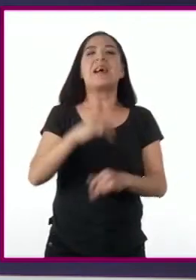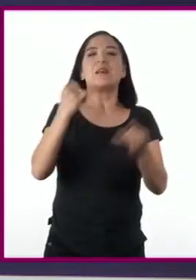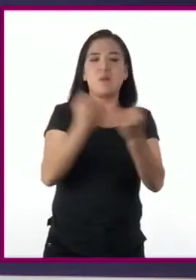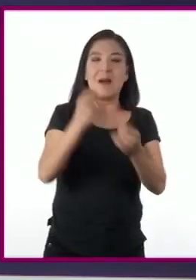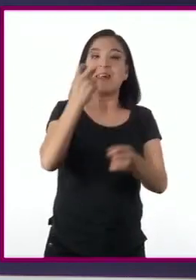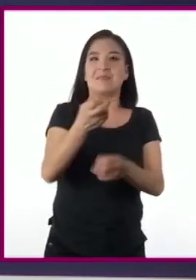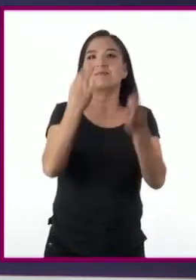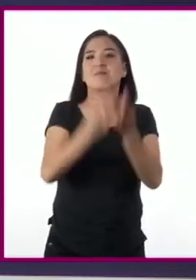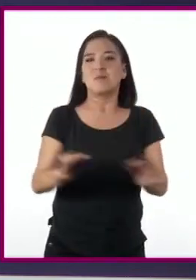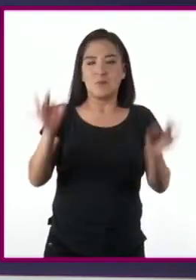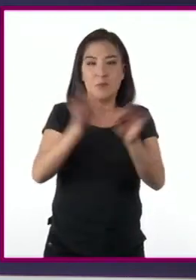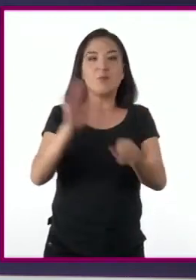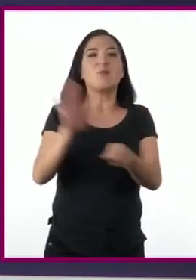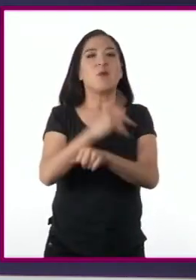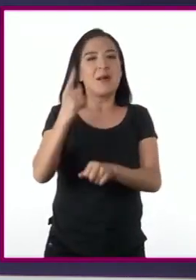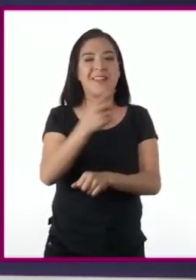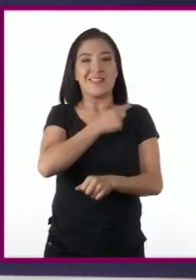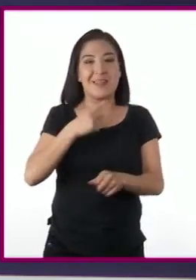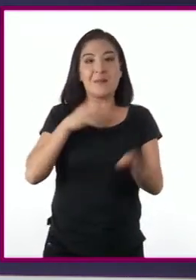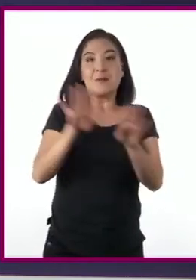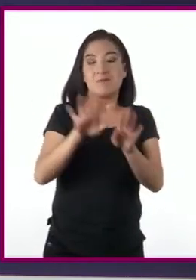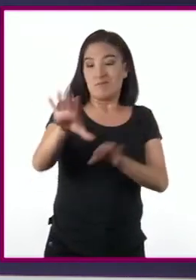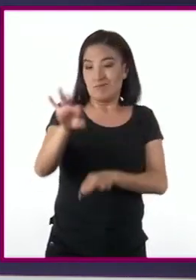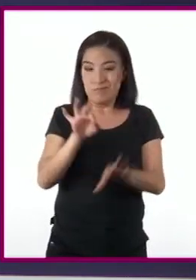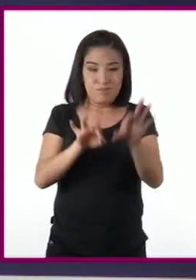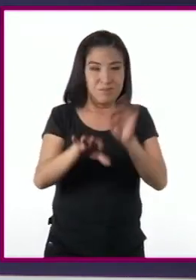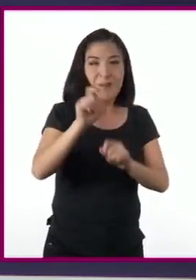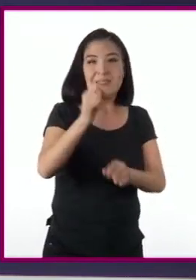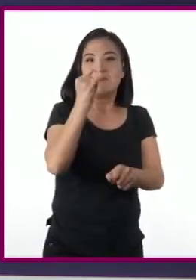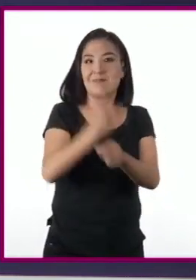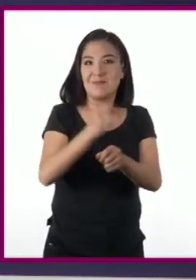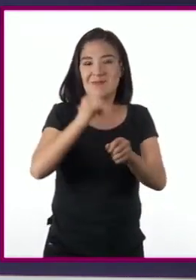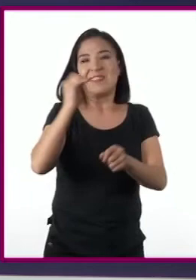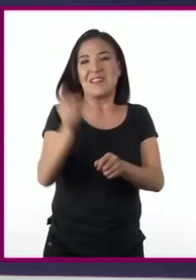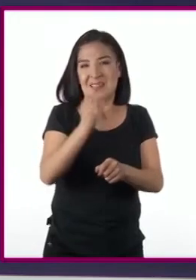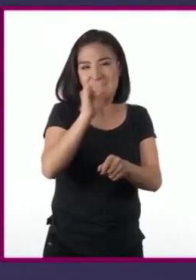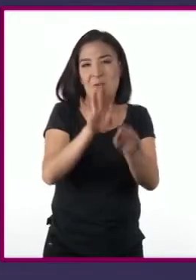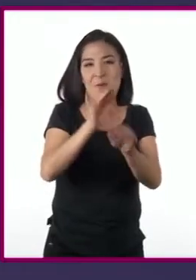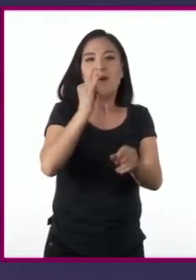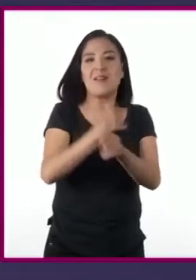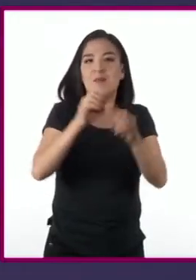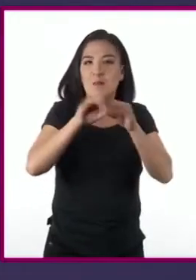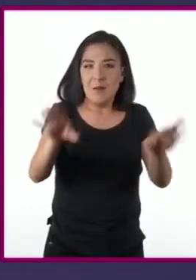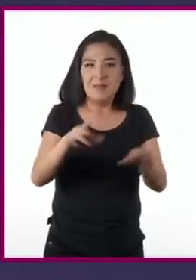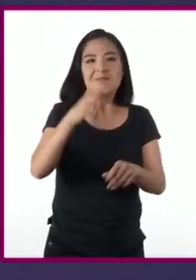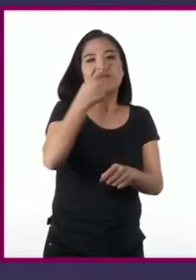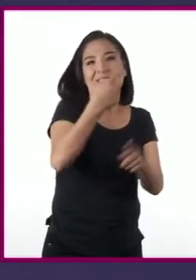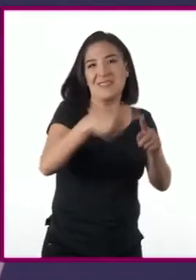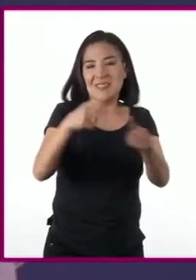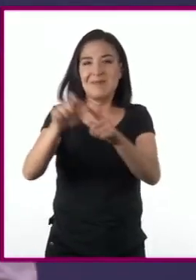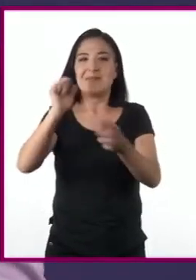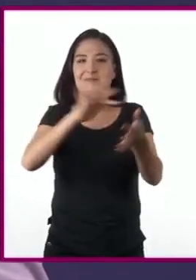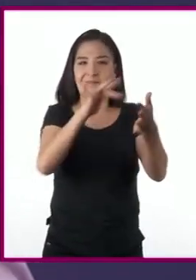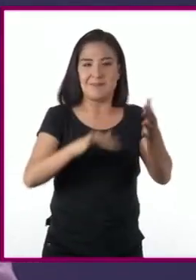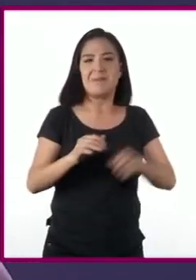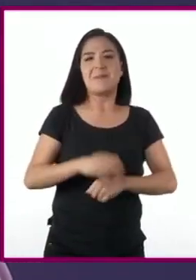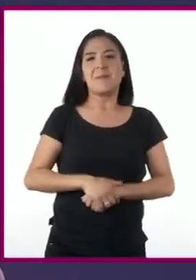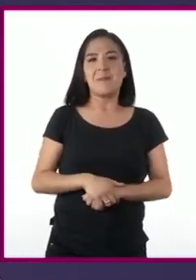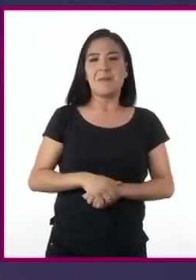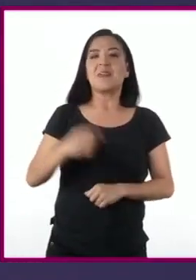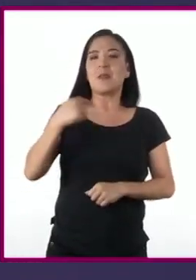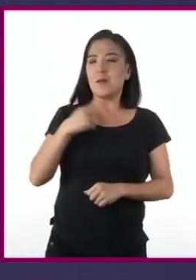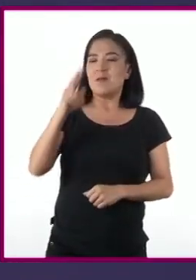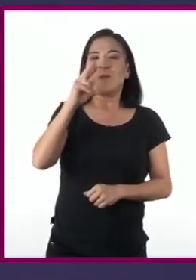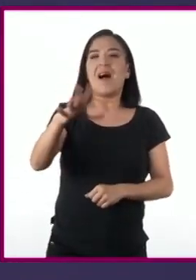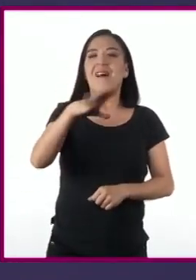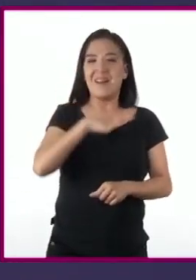importante porque hay que saber seleccionar información de diferentes textos. Como hemos visto, existen